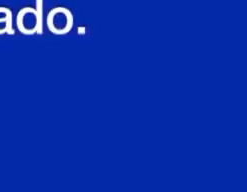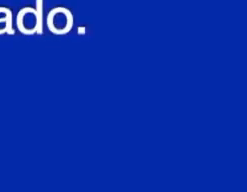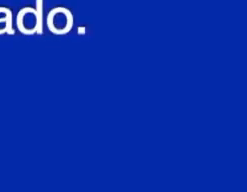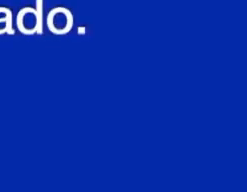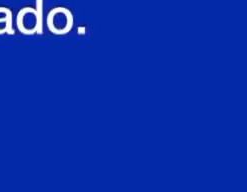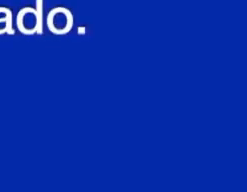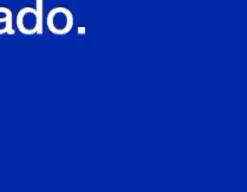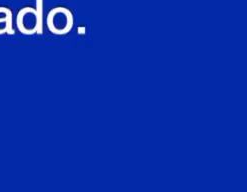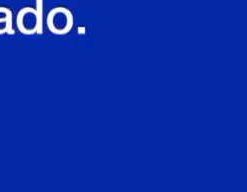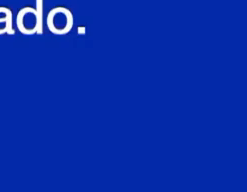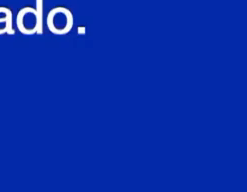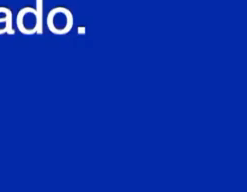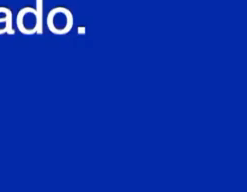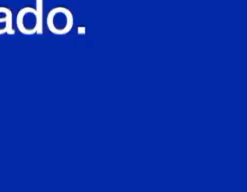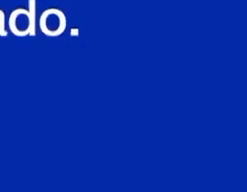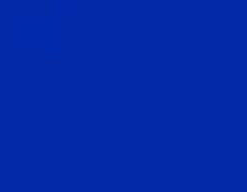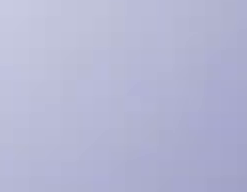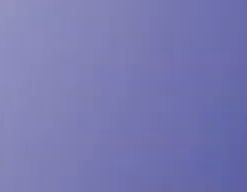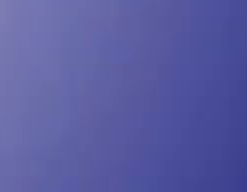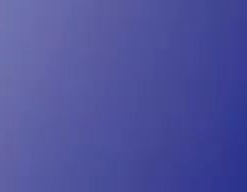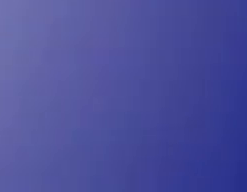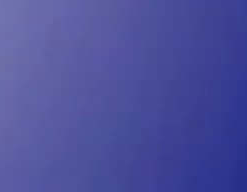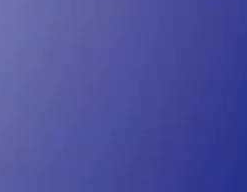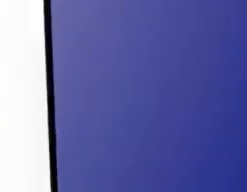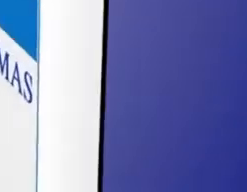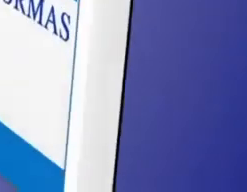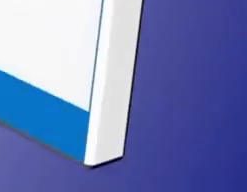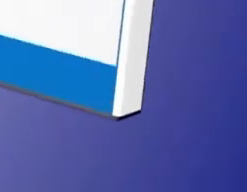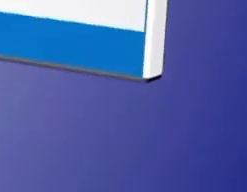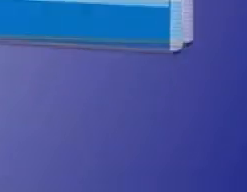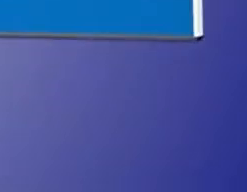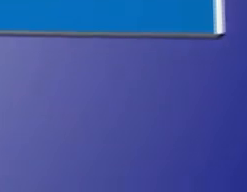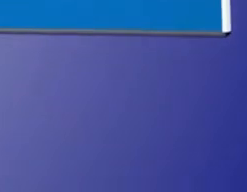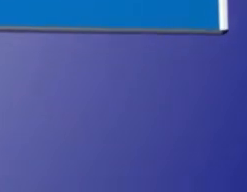su familia, de la sociedad y el Estado.